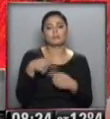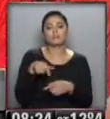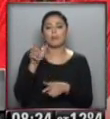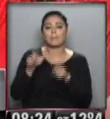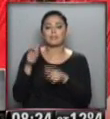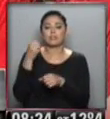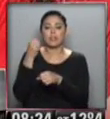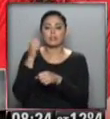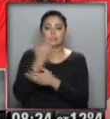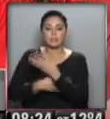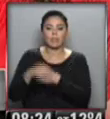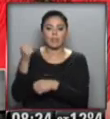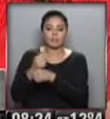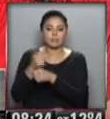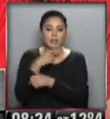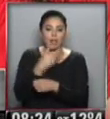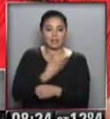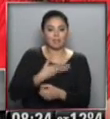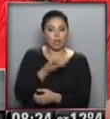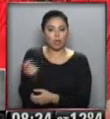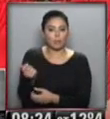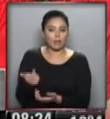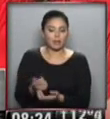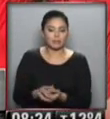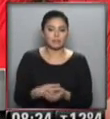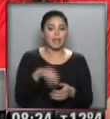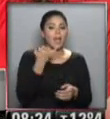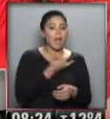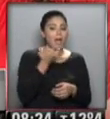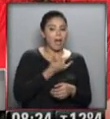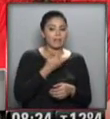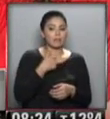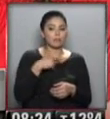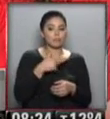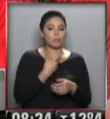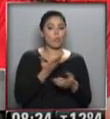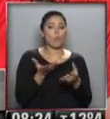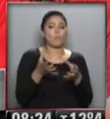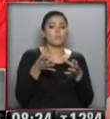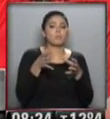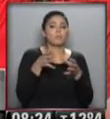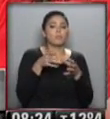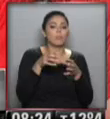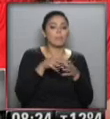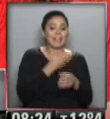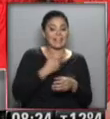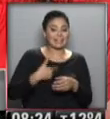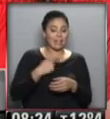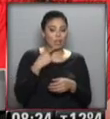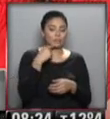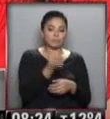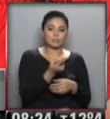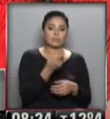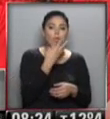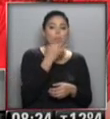discapacidad que trabajan en los talleres porque también existe el cupo de empleo para personas con discapacidad en el estado que en